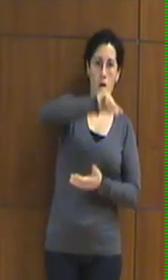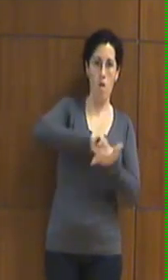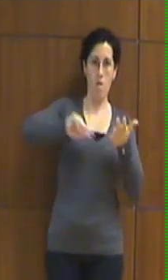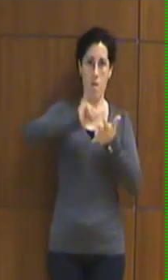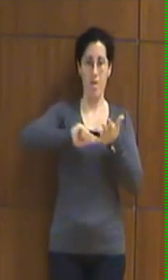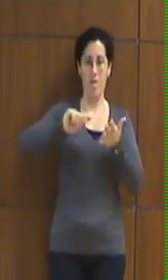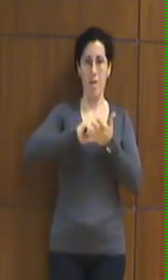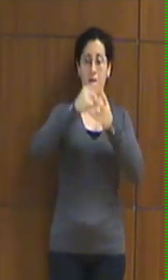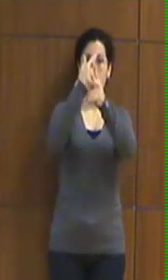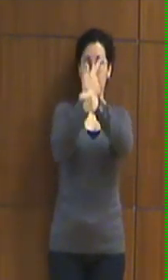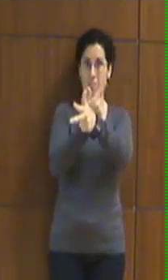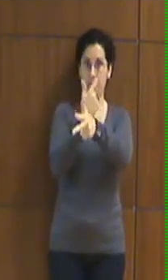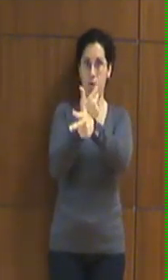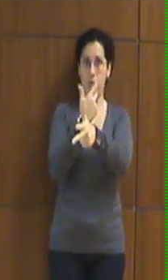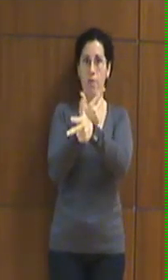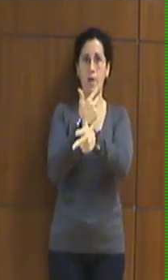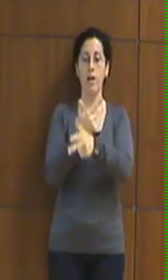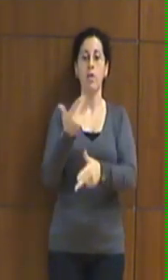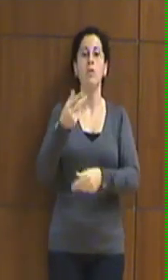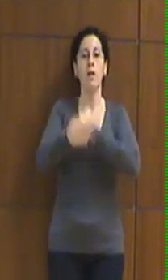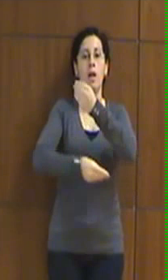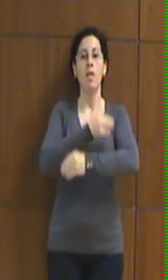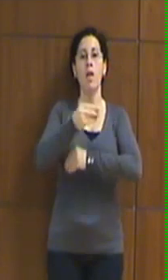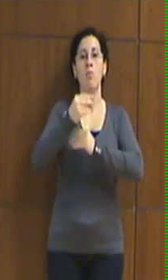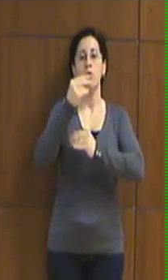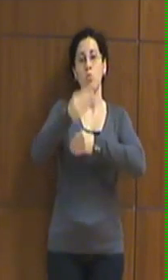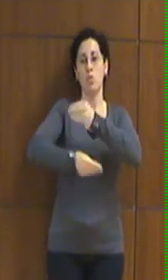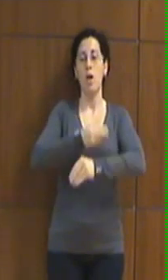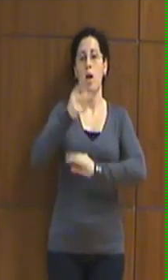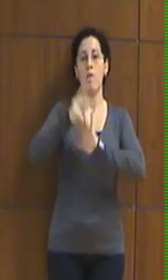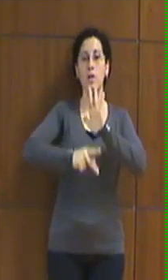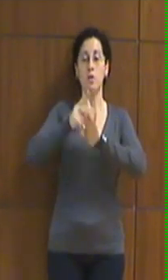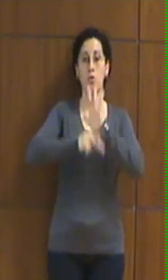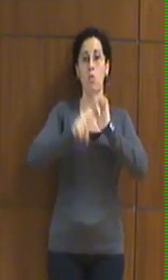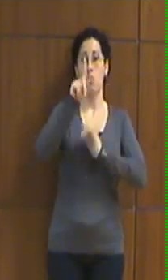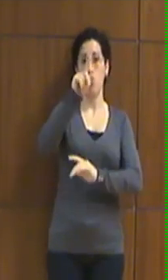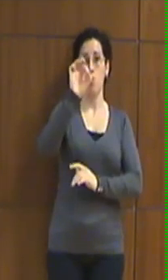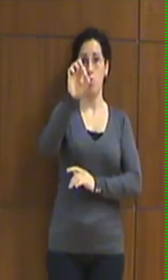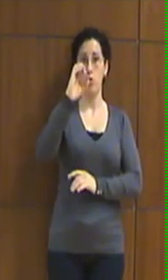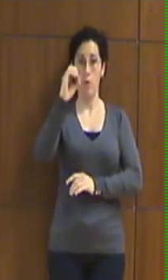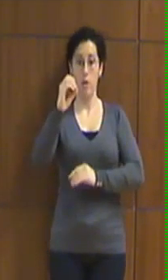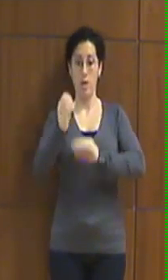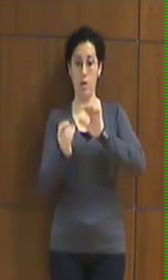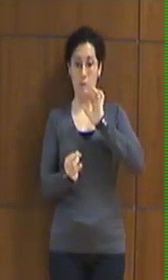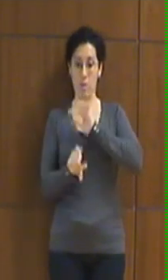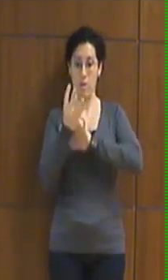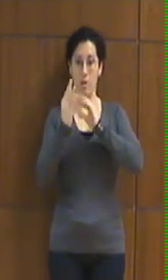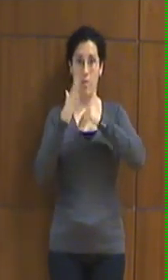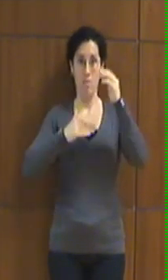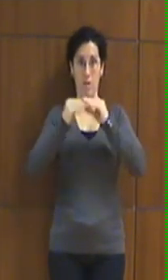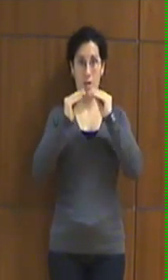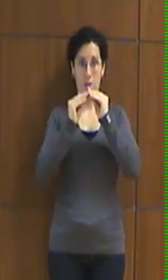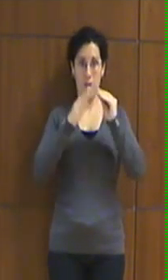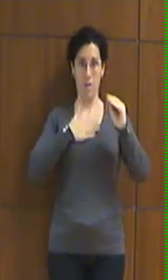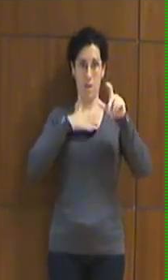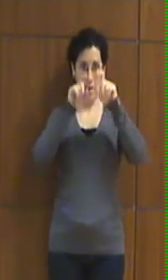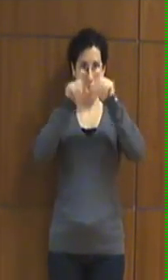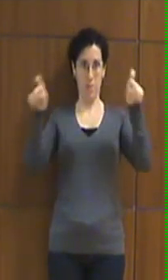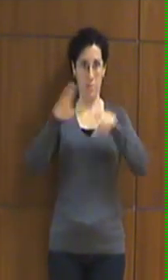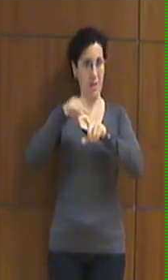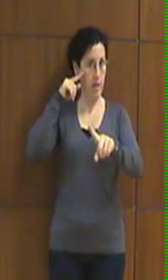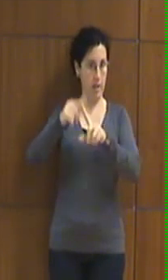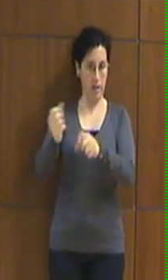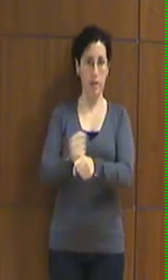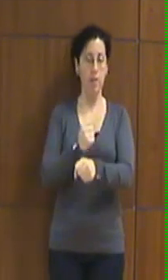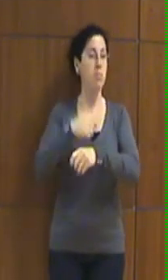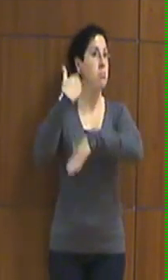Y entonces estábamos utilizando la versión 1.0 que desarrolló esta empresa para el trabajar, ¿no? Y luego, más